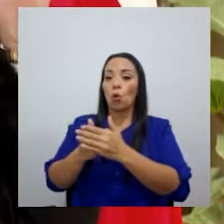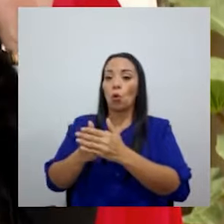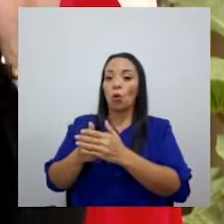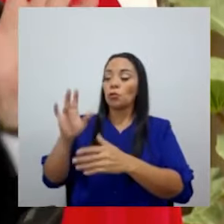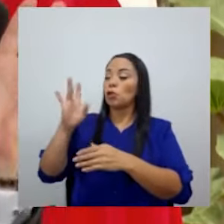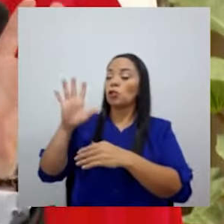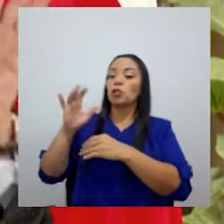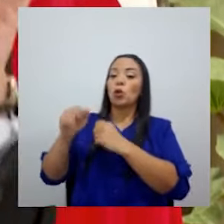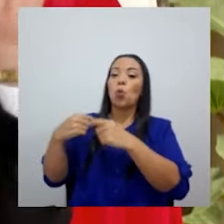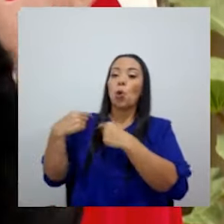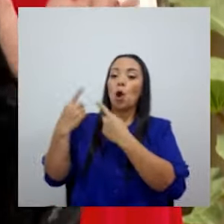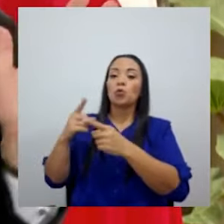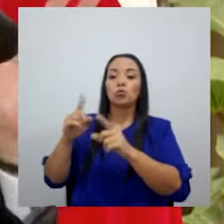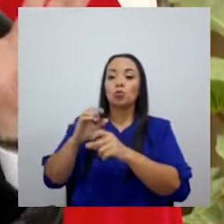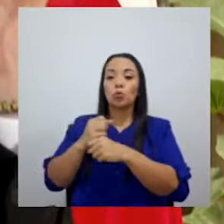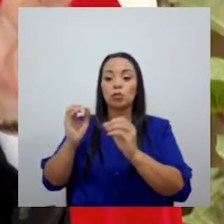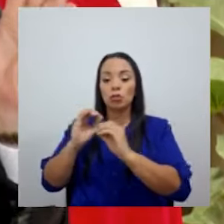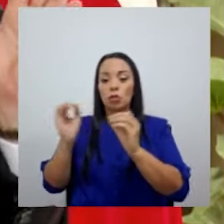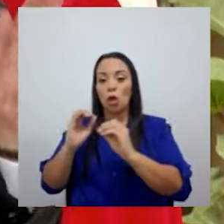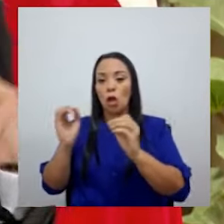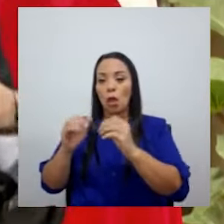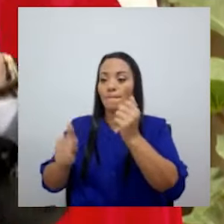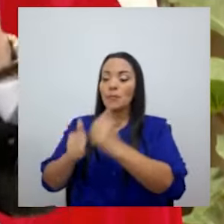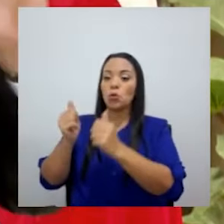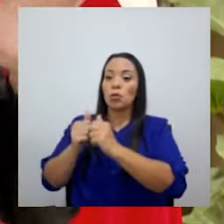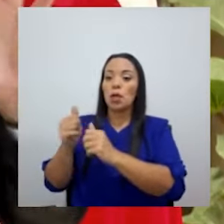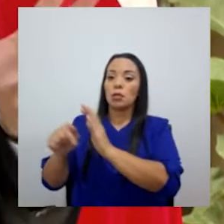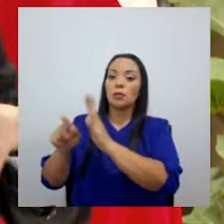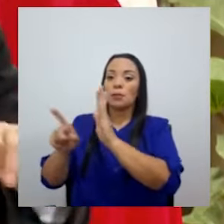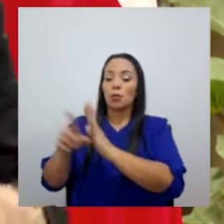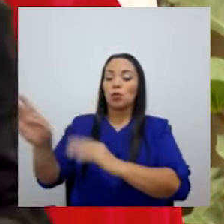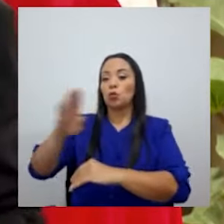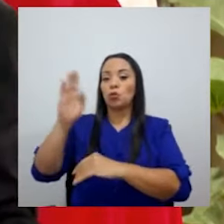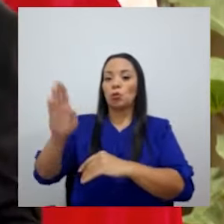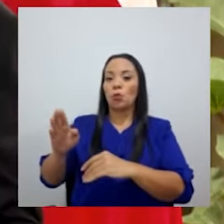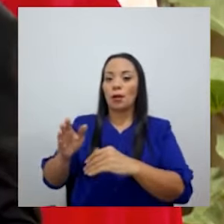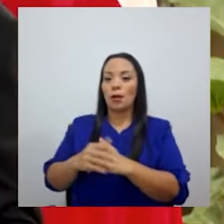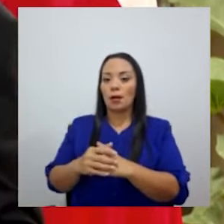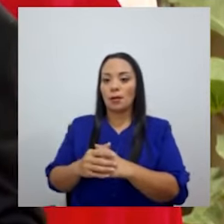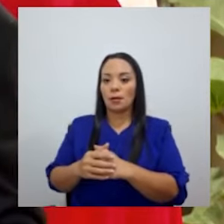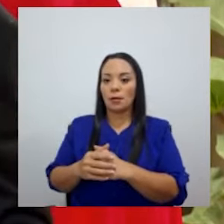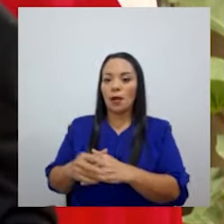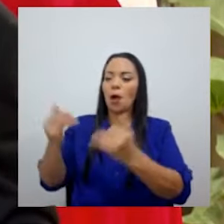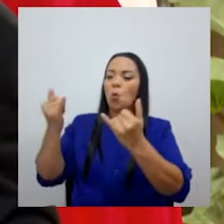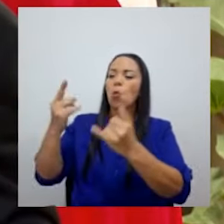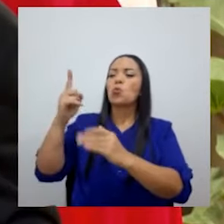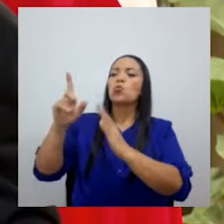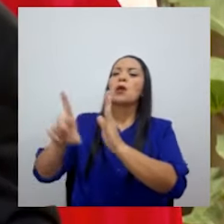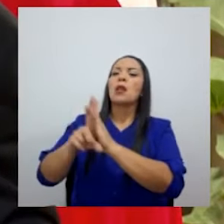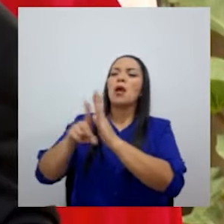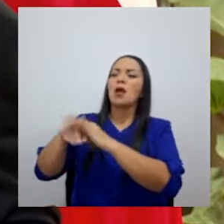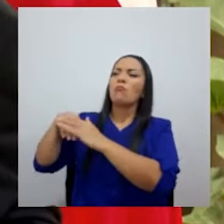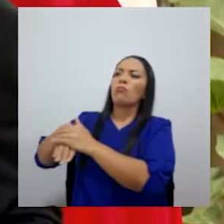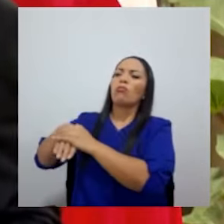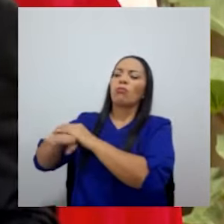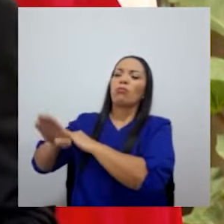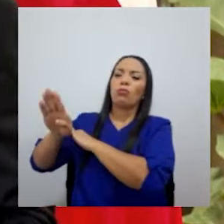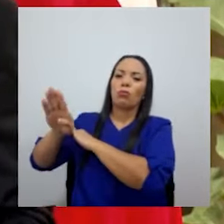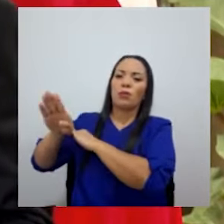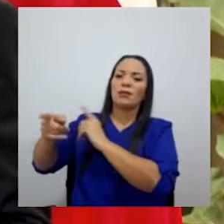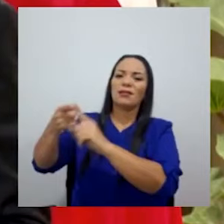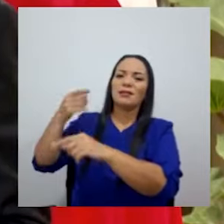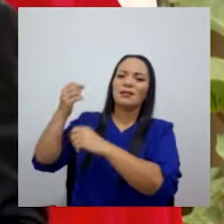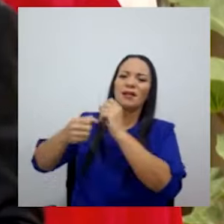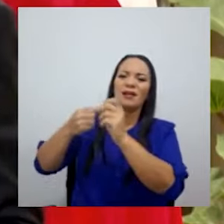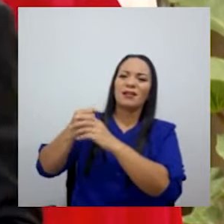75 años de tener mayoría en el Congreso y que nunca me... Una ley que estaba desde el año ahí, desde el año